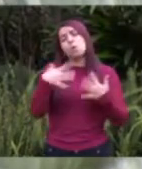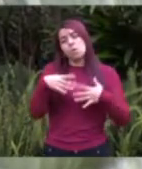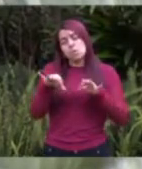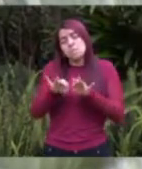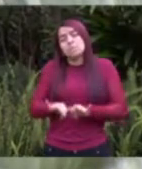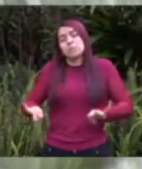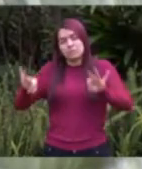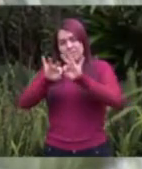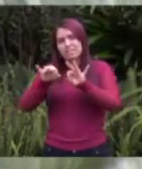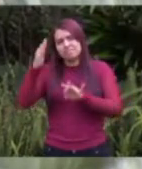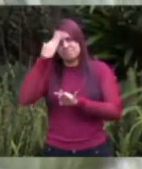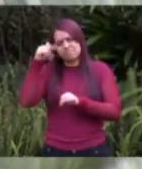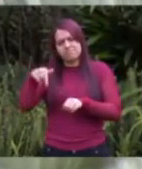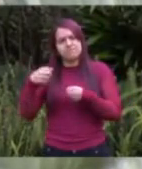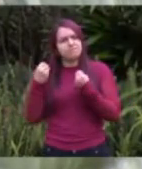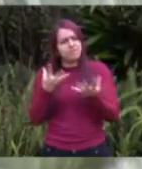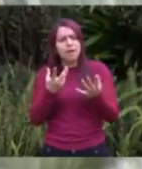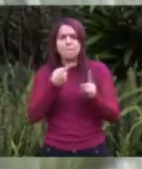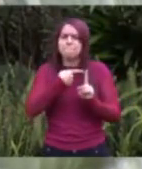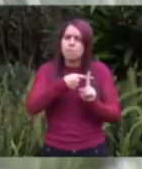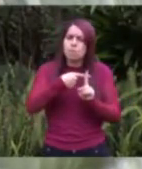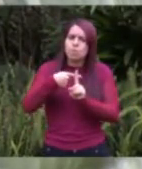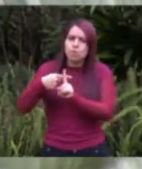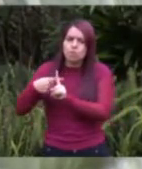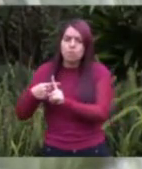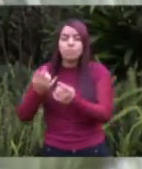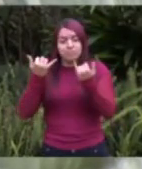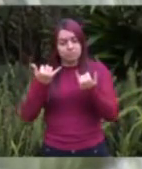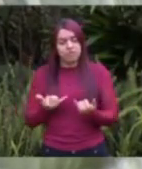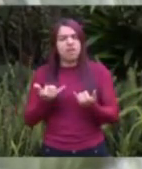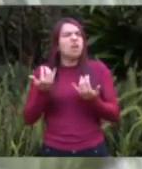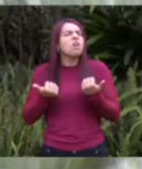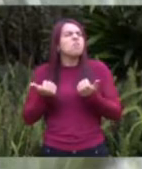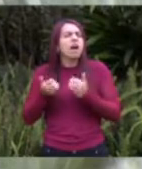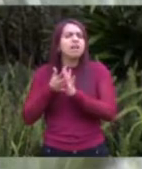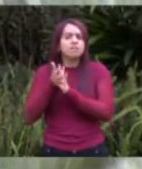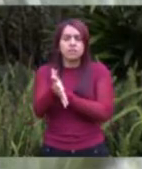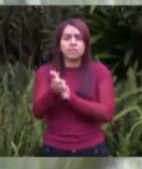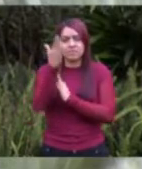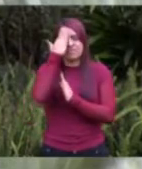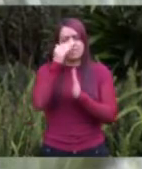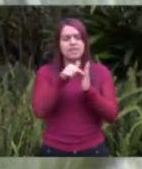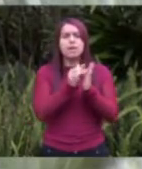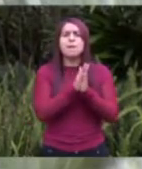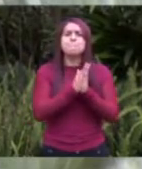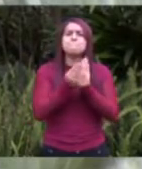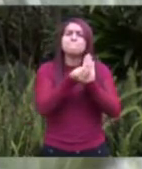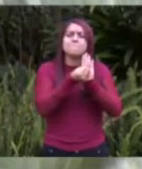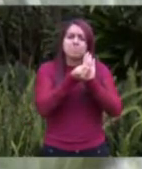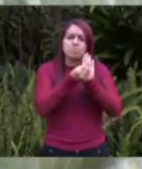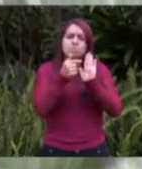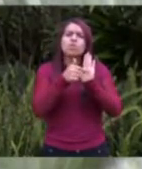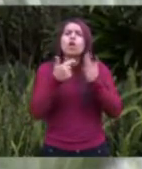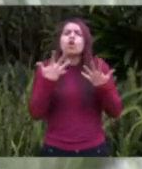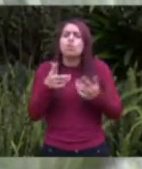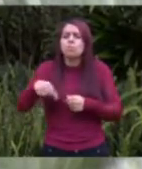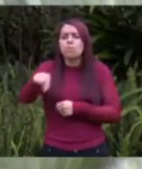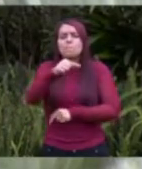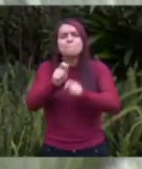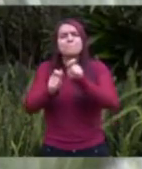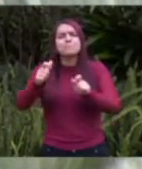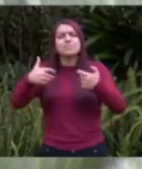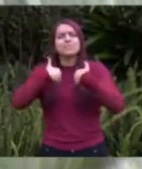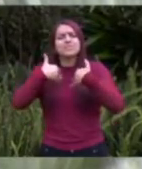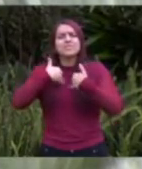positivas que se han dado. Destacamos hoy, por ejemplo, la creación de un manual y un protocolo para la participación de las víctimas,